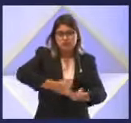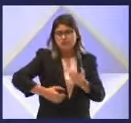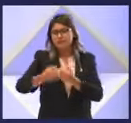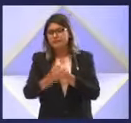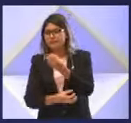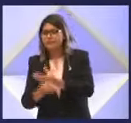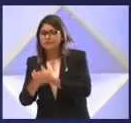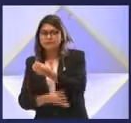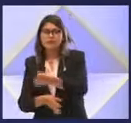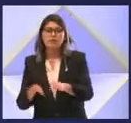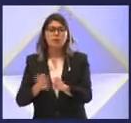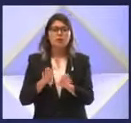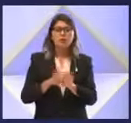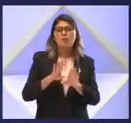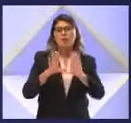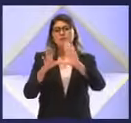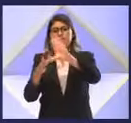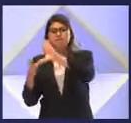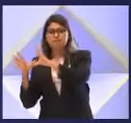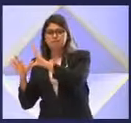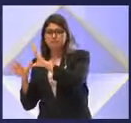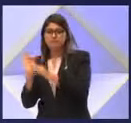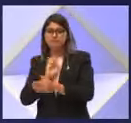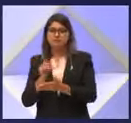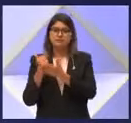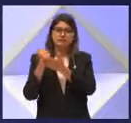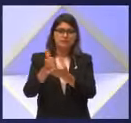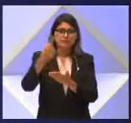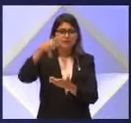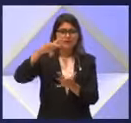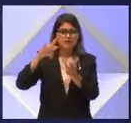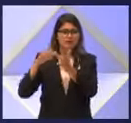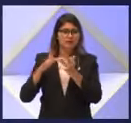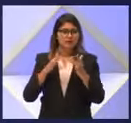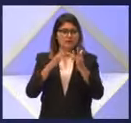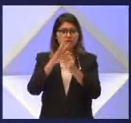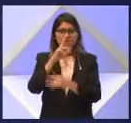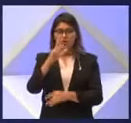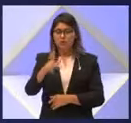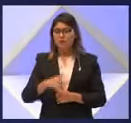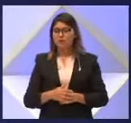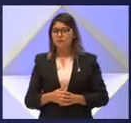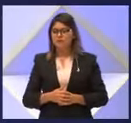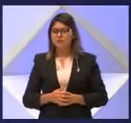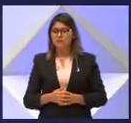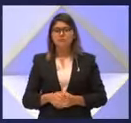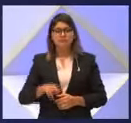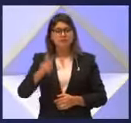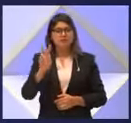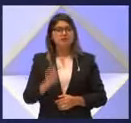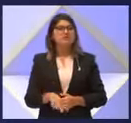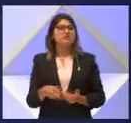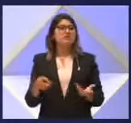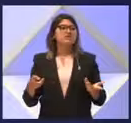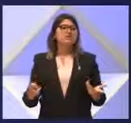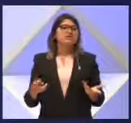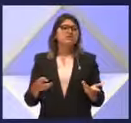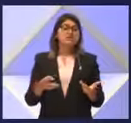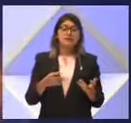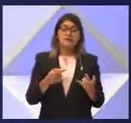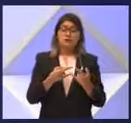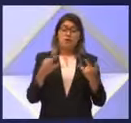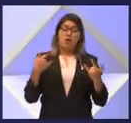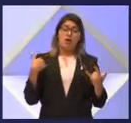contribuir a la conectividad la verdad que la experiencia nos muestra que no hay una sola idea